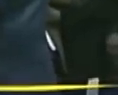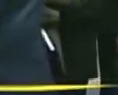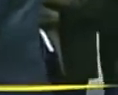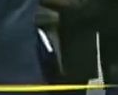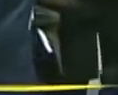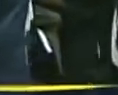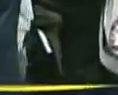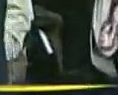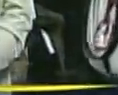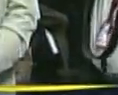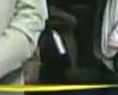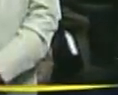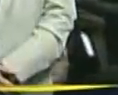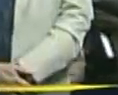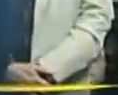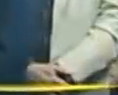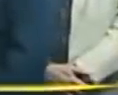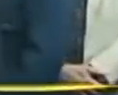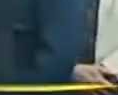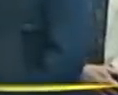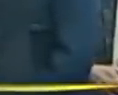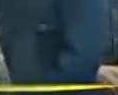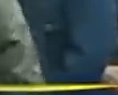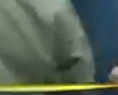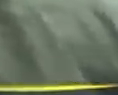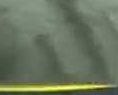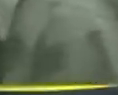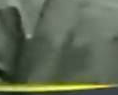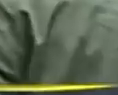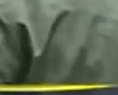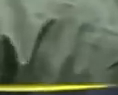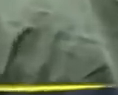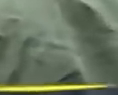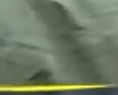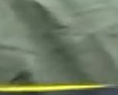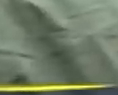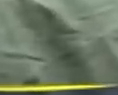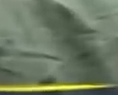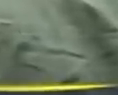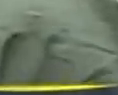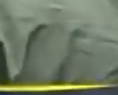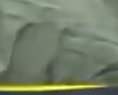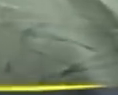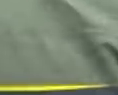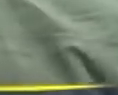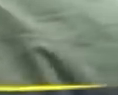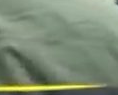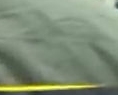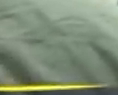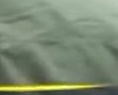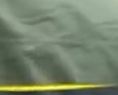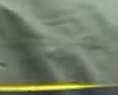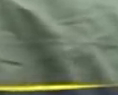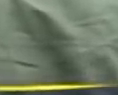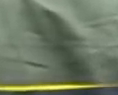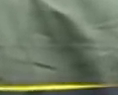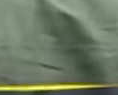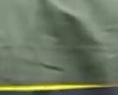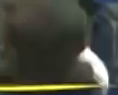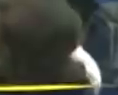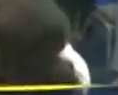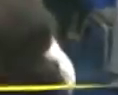también derrotó al fascismo en aquel golpe de Estado del año 2002. Este encuentro,